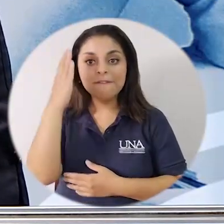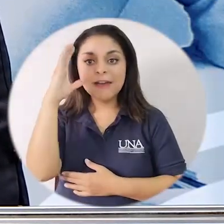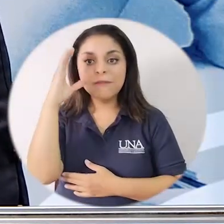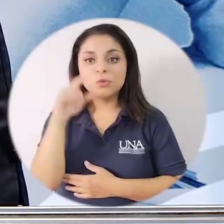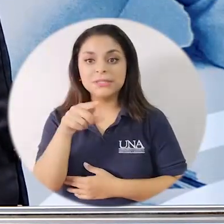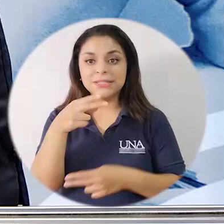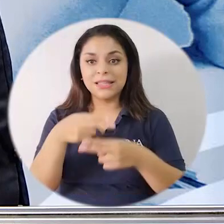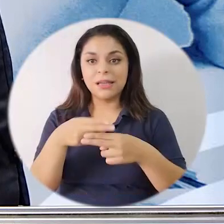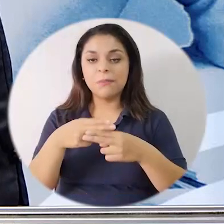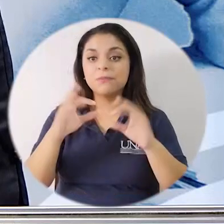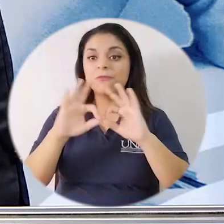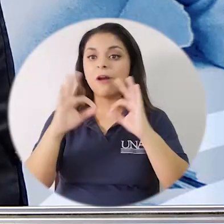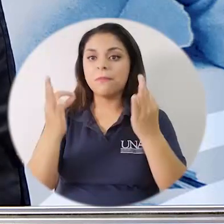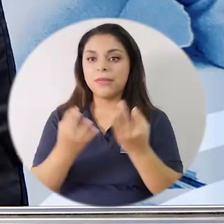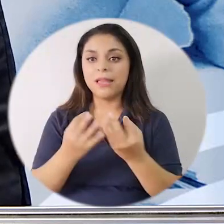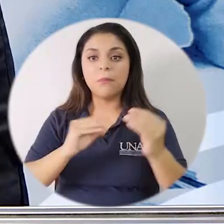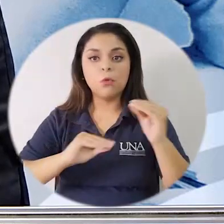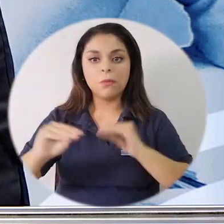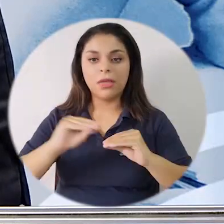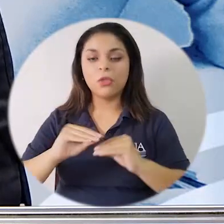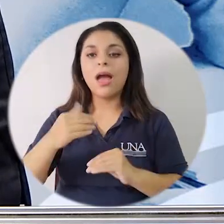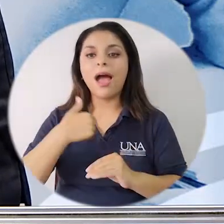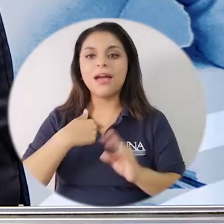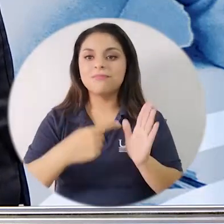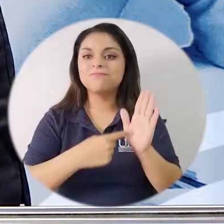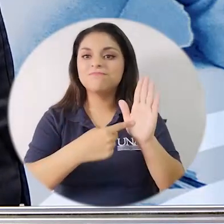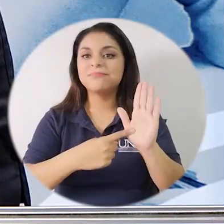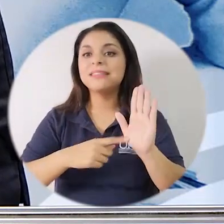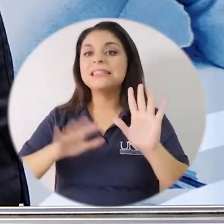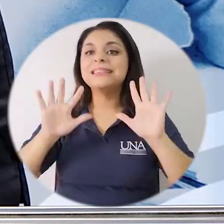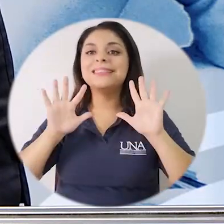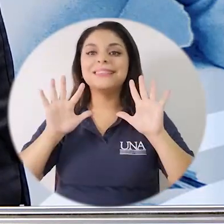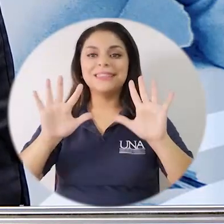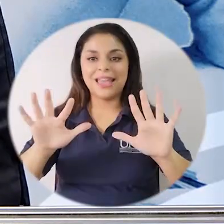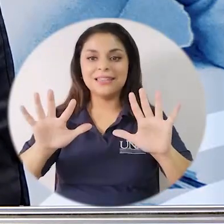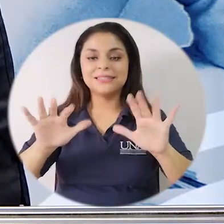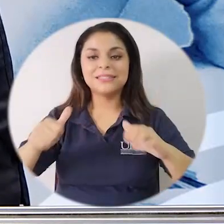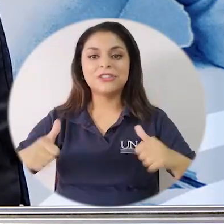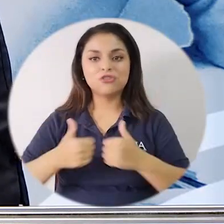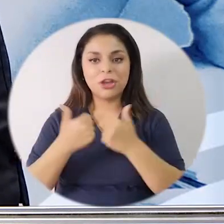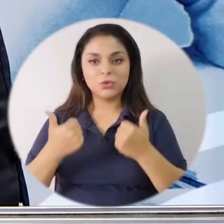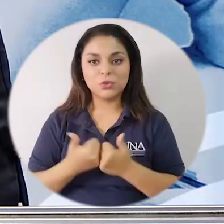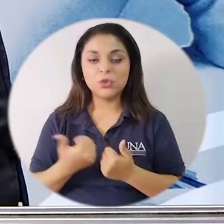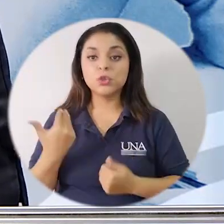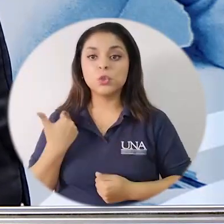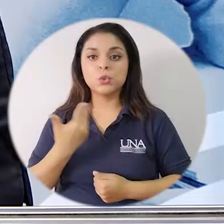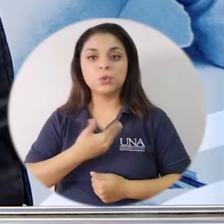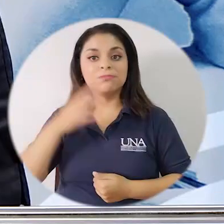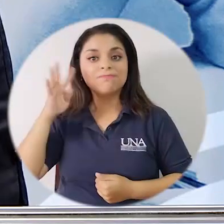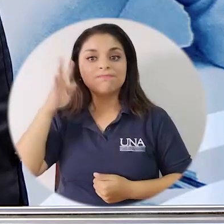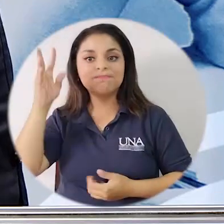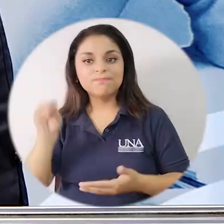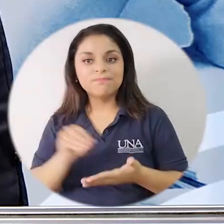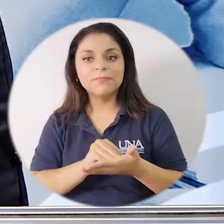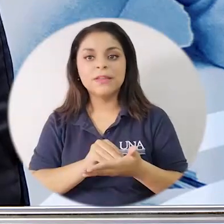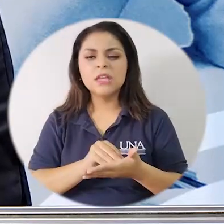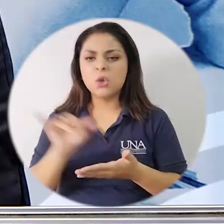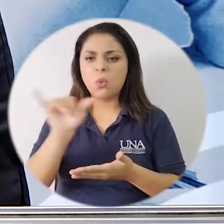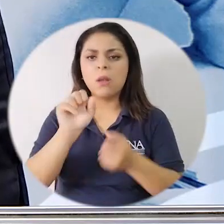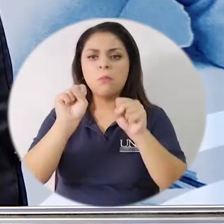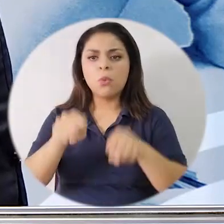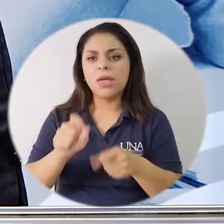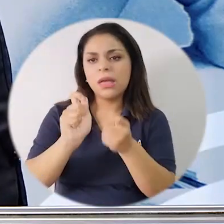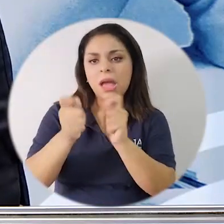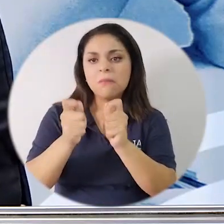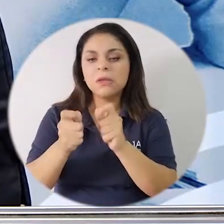Familias en Movimiento, ahí están 10 retos que nosotros implementamos. Igual se le pueden hacer modificaciones, pero esos retos consisten